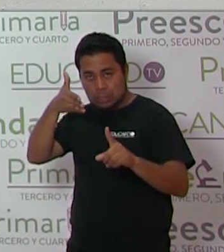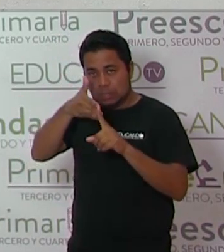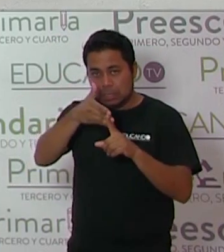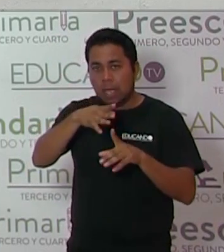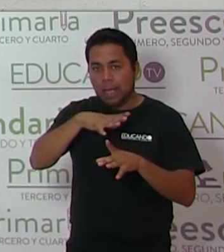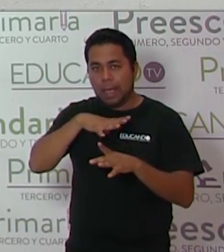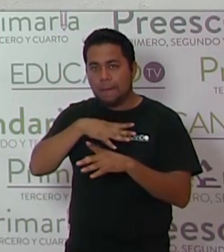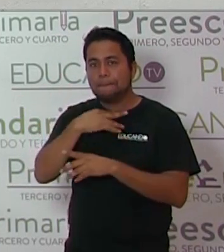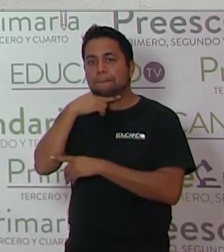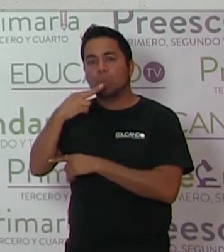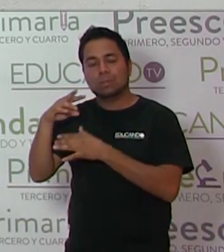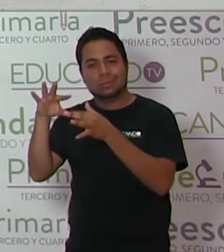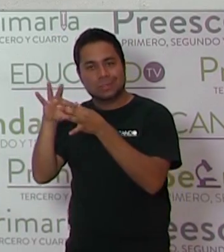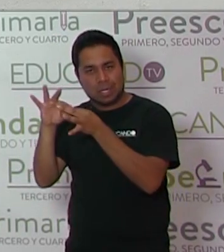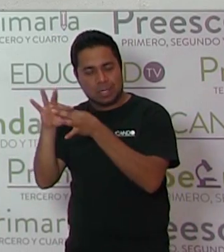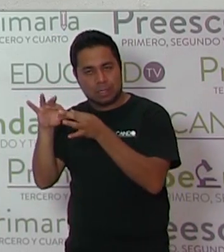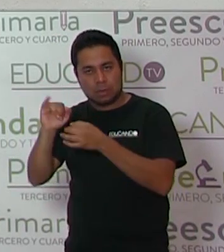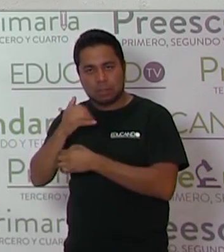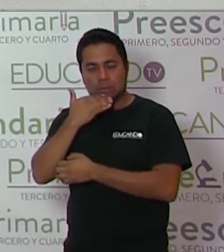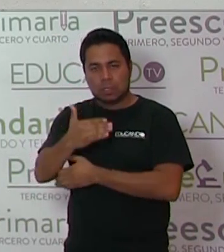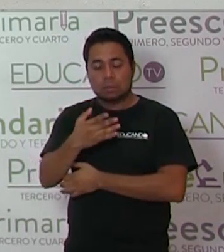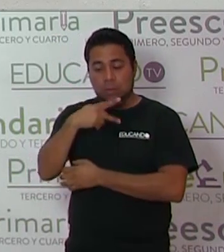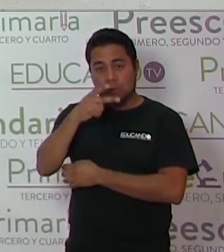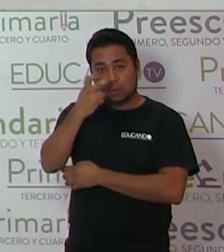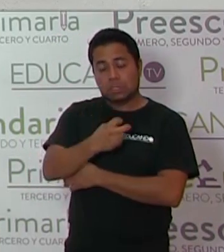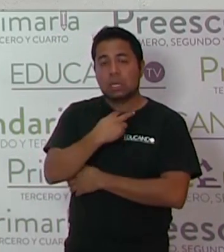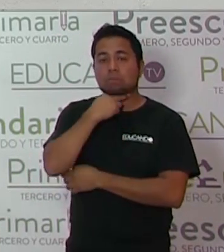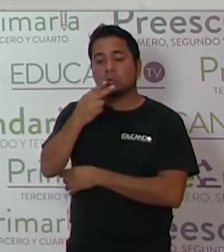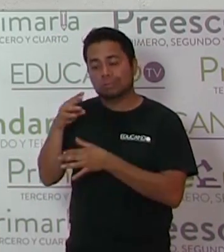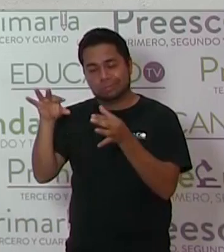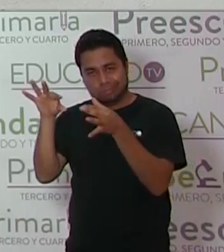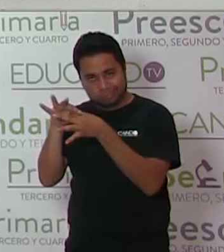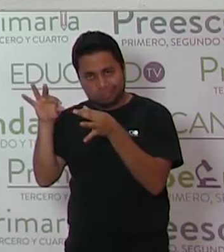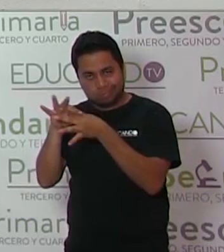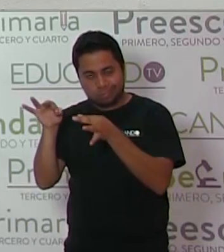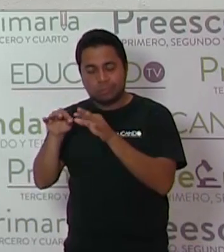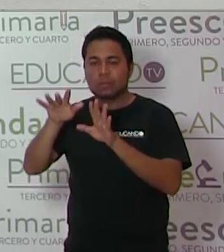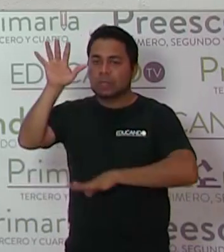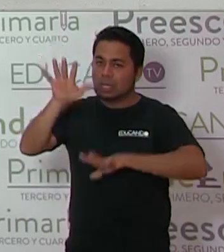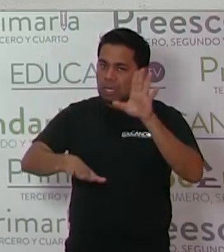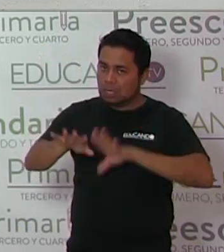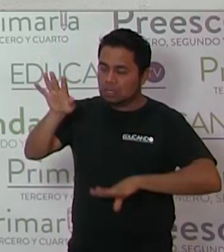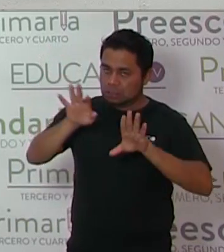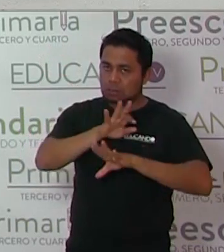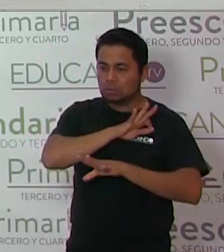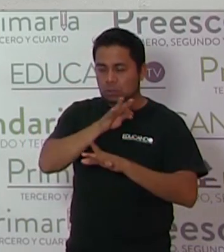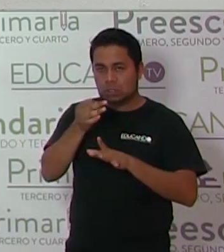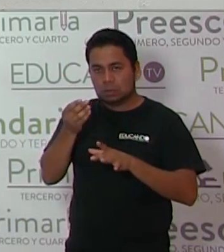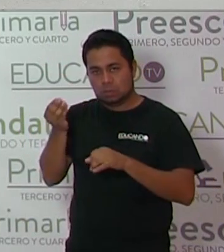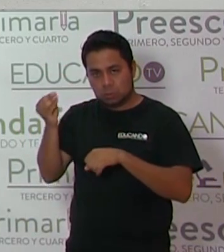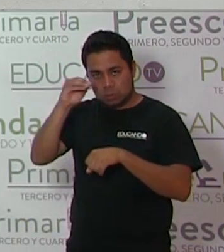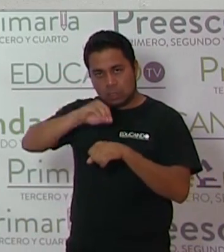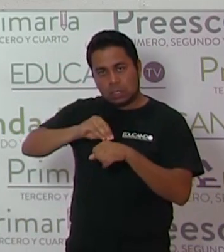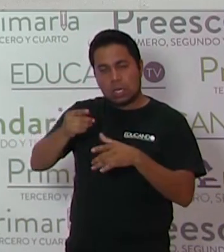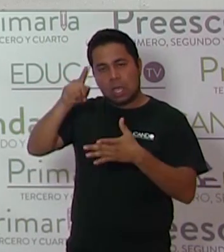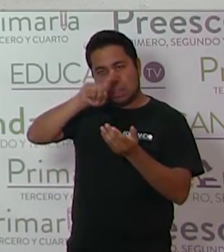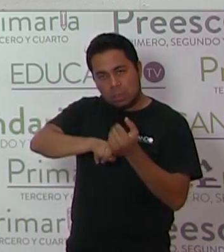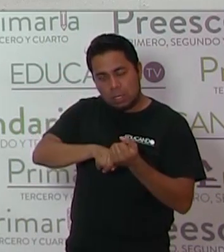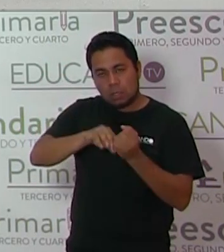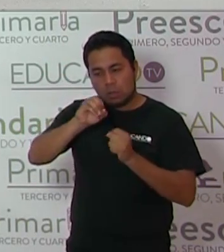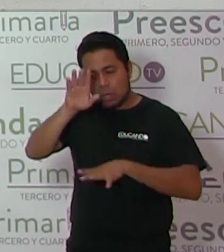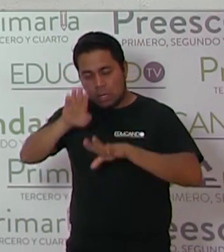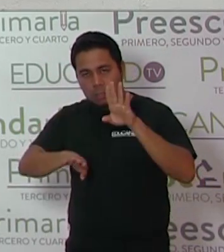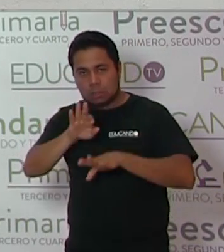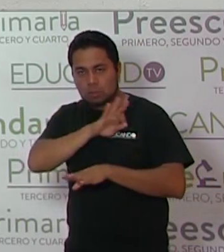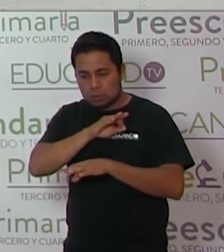la voz narrativa, ¿sí? Pero esa voz narrativa a veces puede estar dentro o a